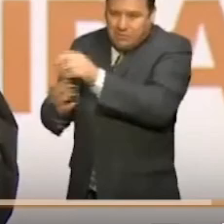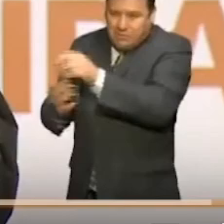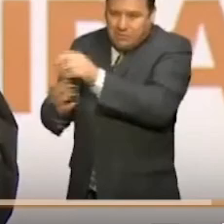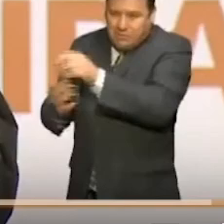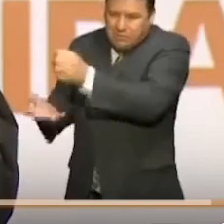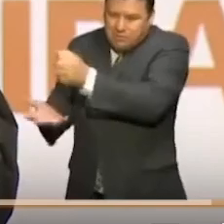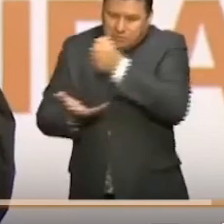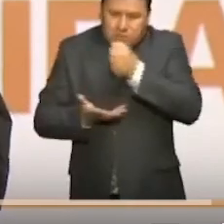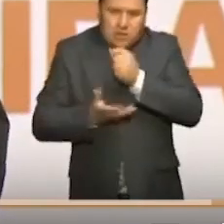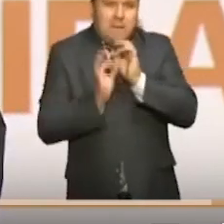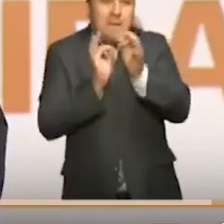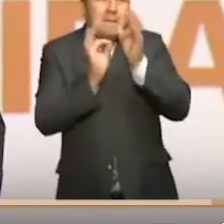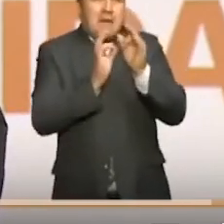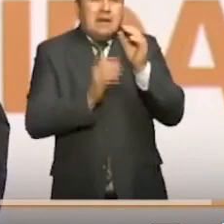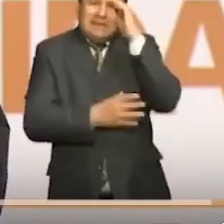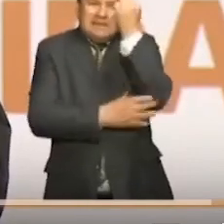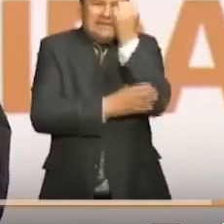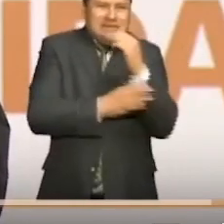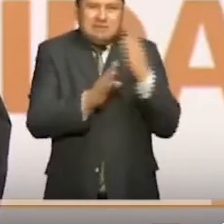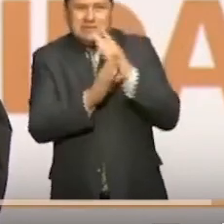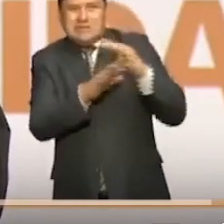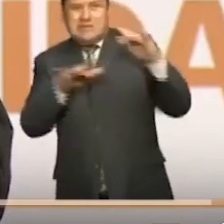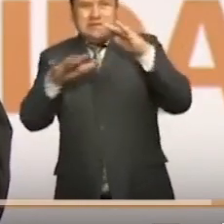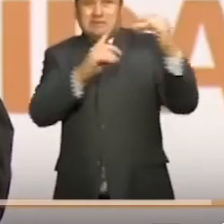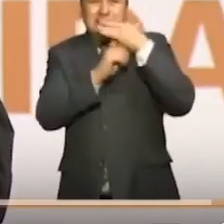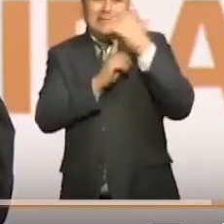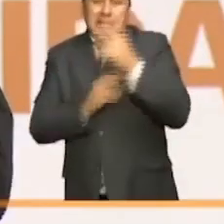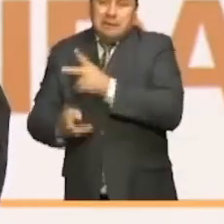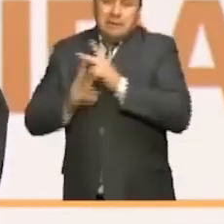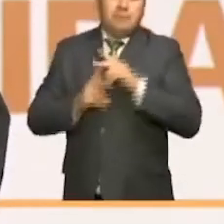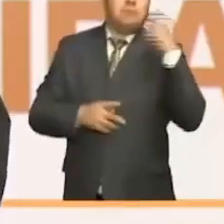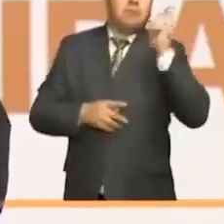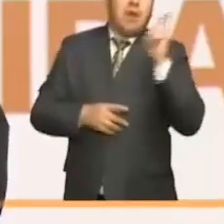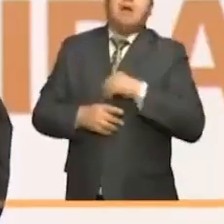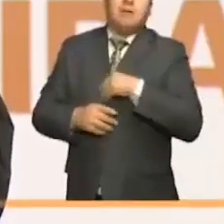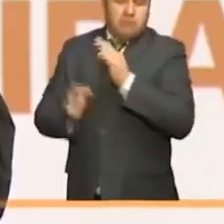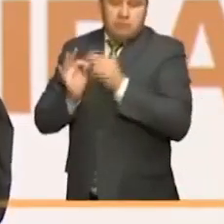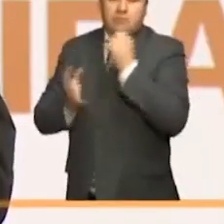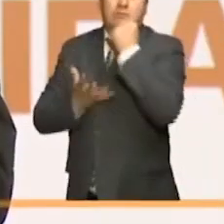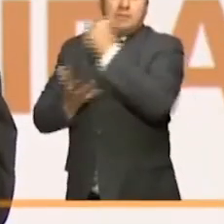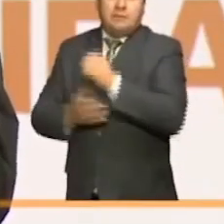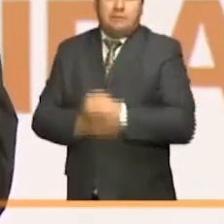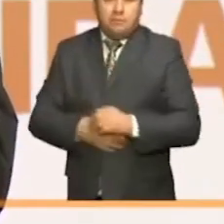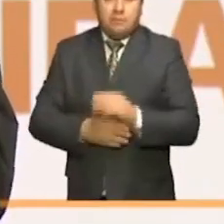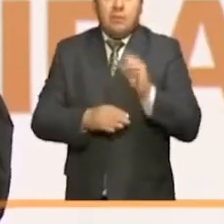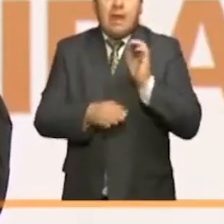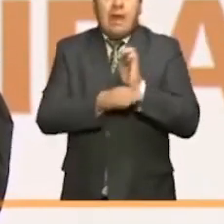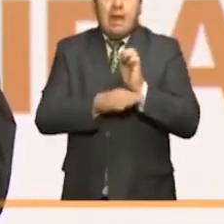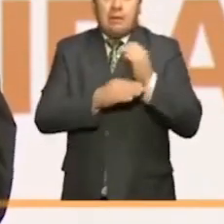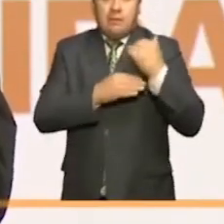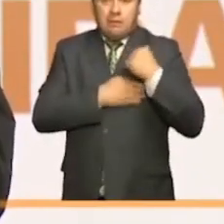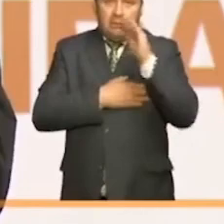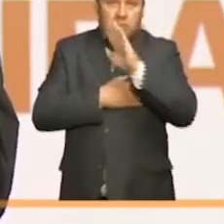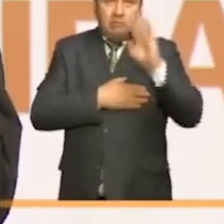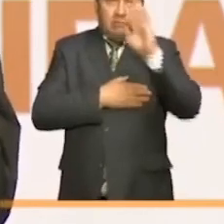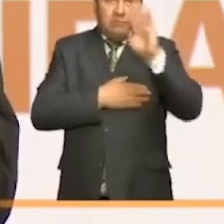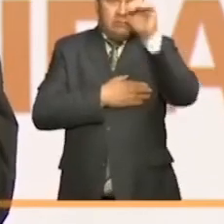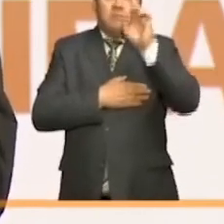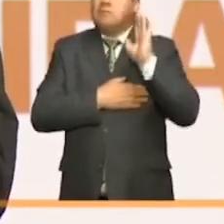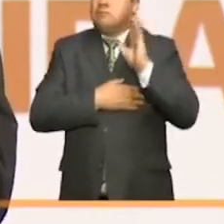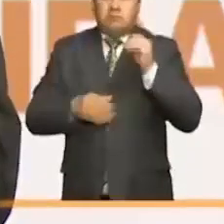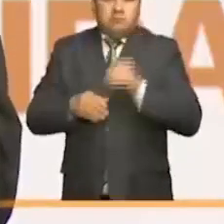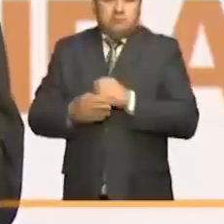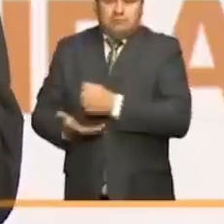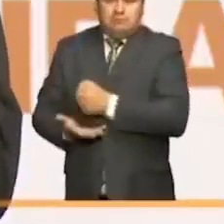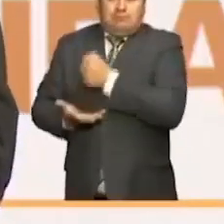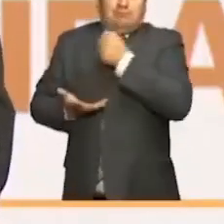años lo segundo que tenemos que decir que es muy importante es las entidades territoriales podrán continuar con el desahorro de